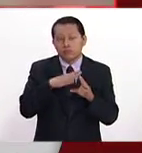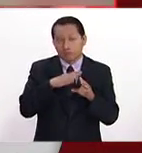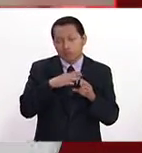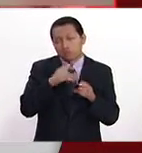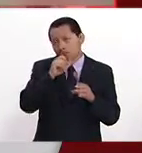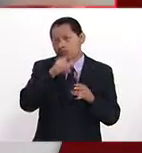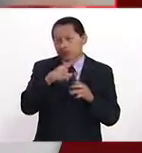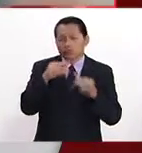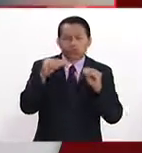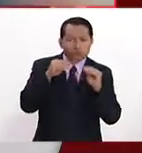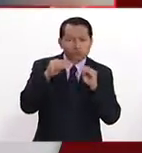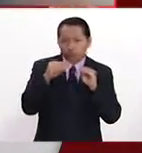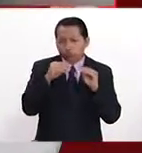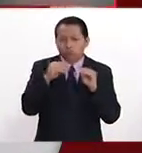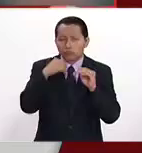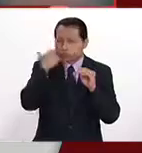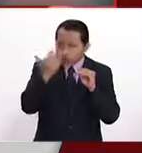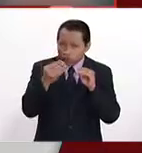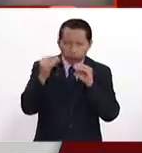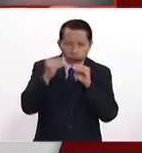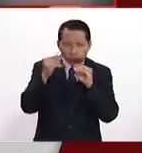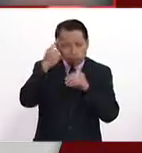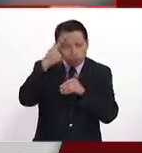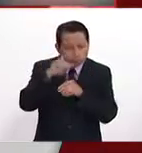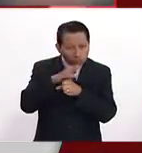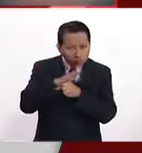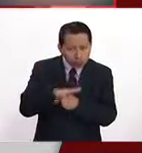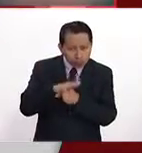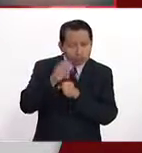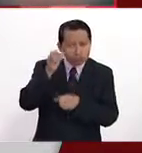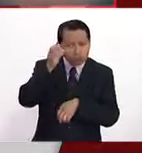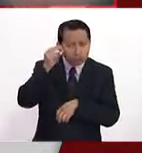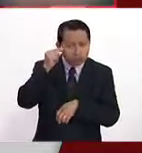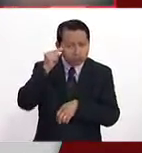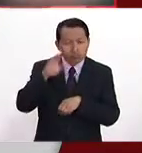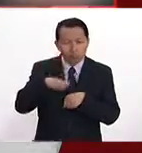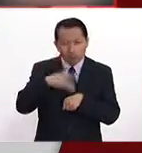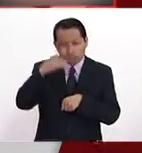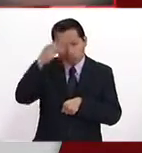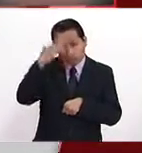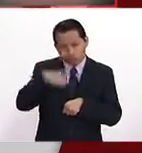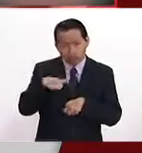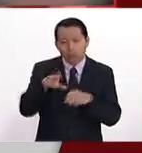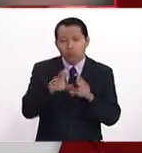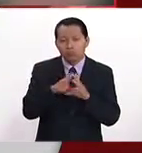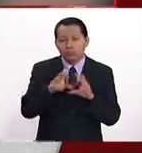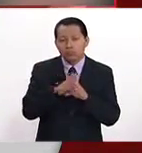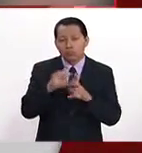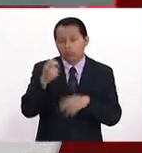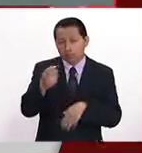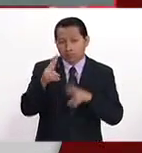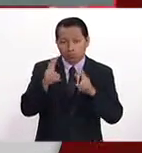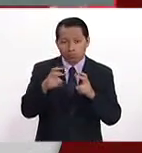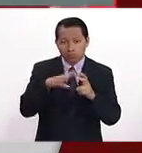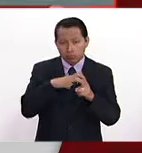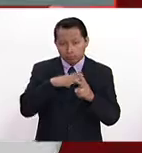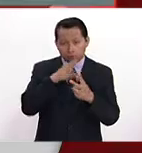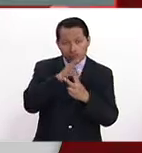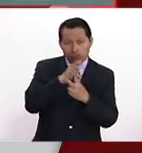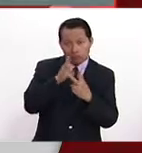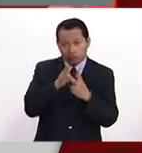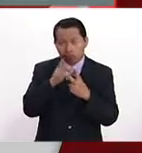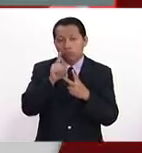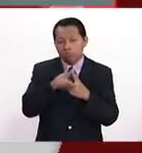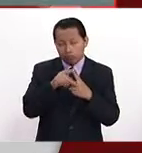diplomacia también, para presionar un poco a China, porque sabemos que para resolver este tema hay dos vías, ¿no?